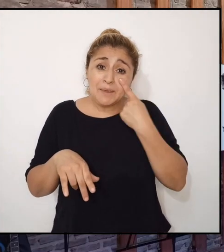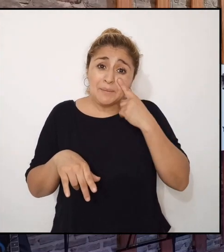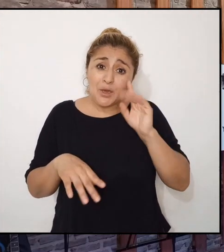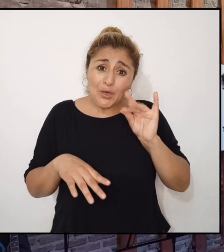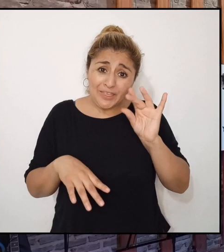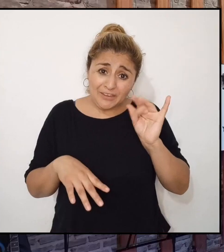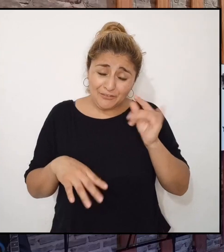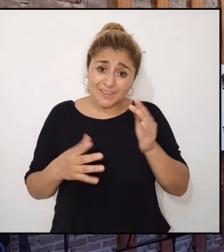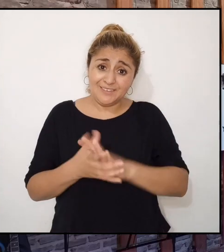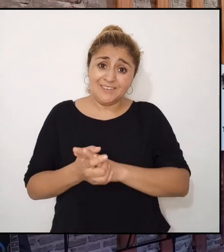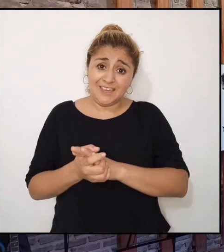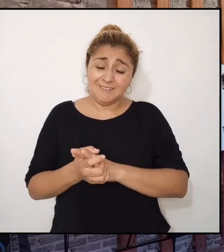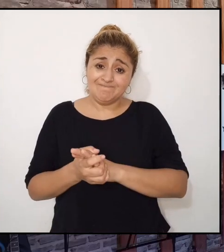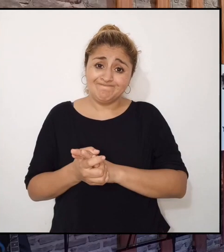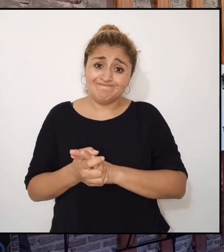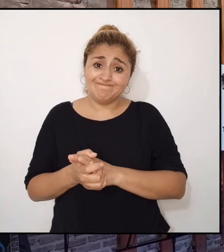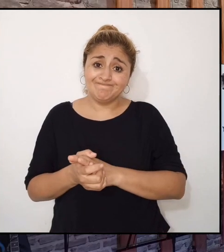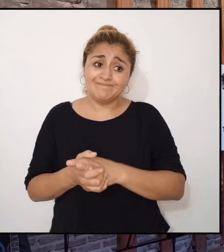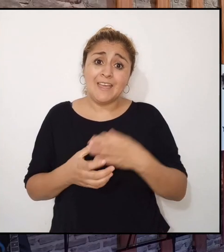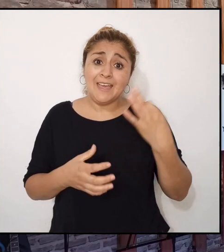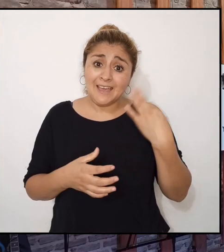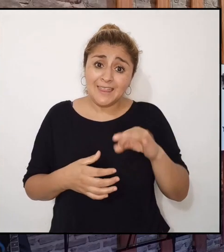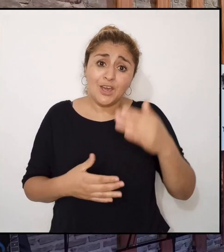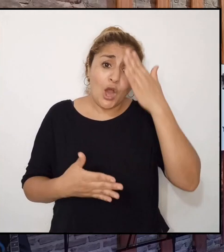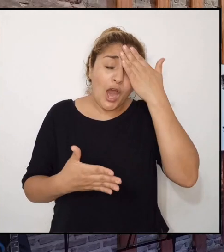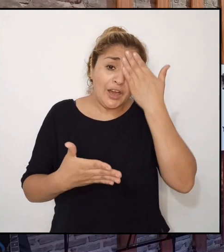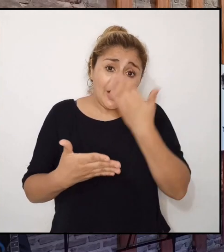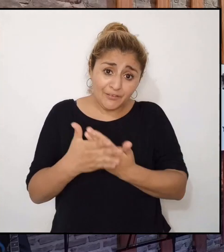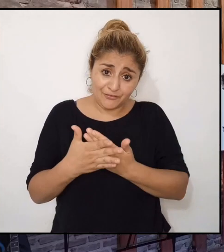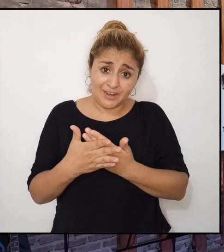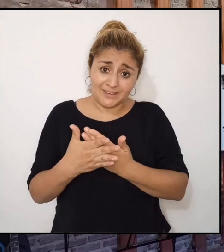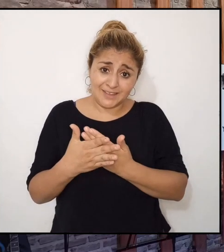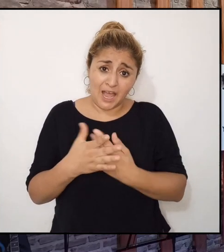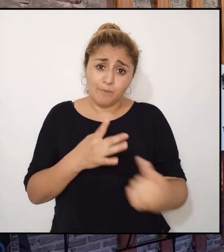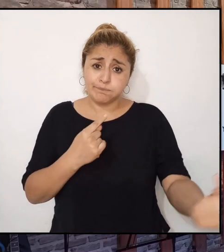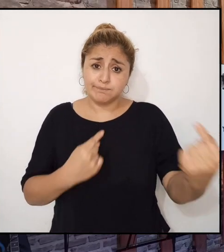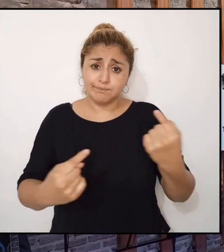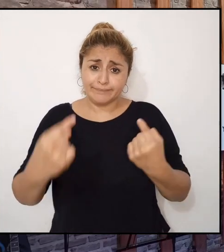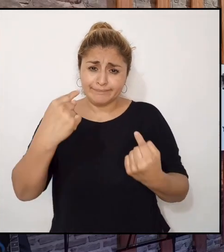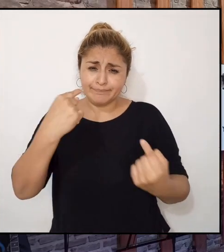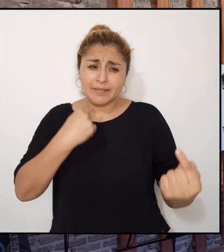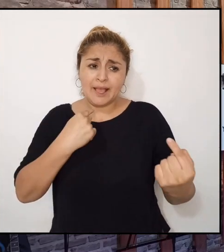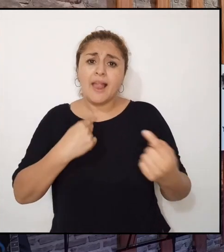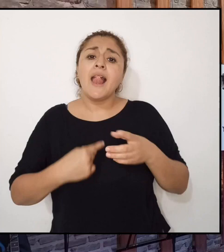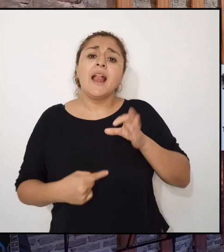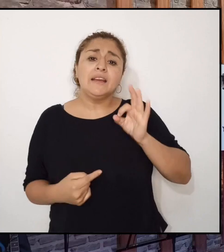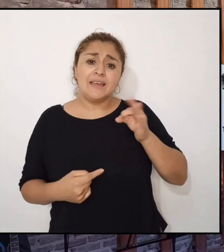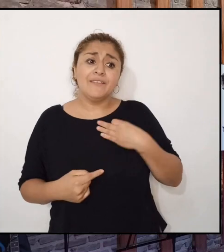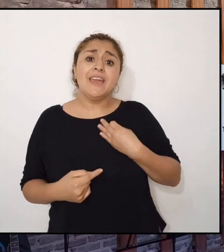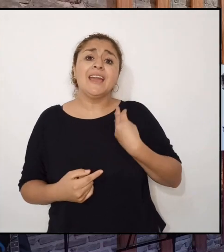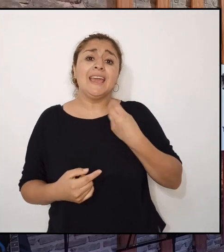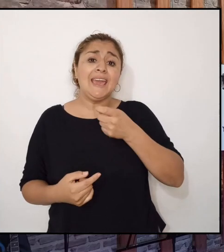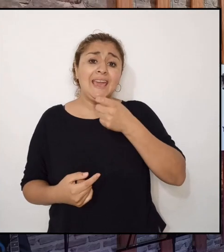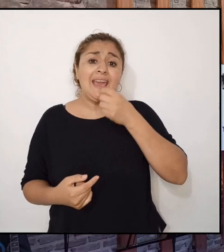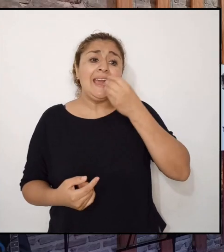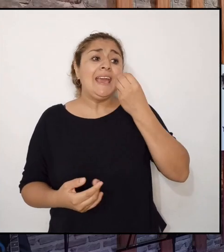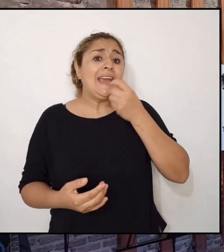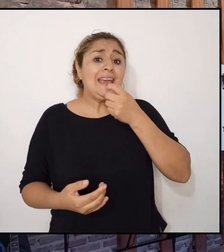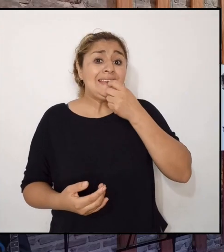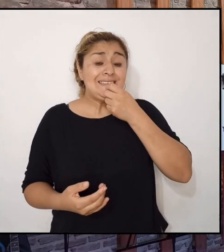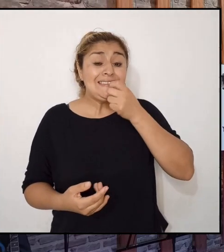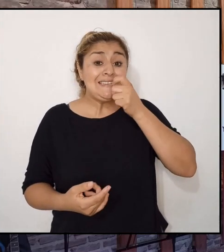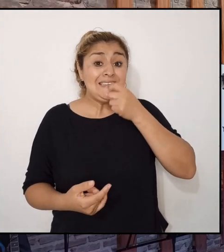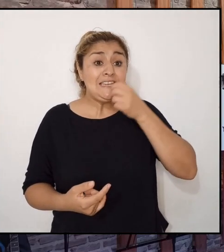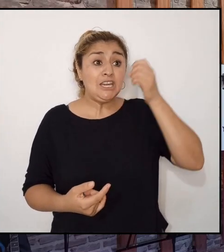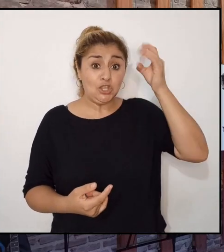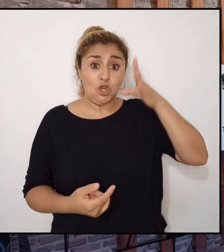¿Por qué? Porque conocía a Dios. El que conoce a Dios, aunque falla, aunque peca, ¿sabe dónde corre? A los